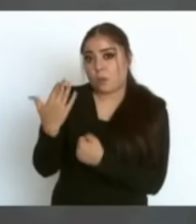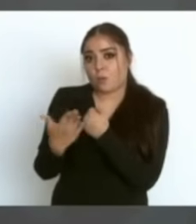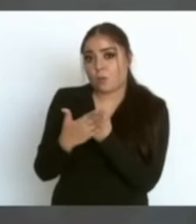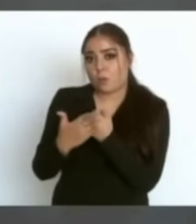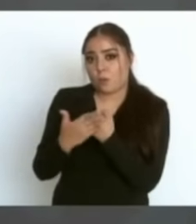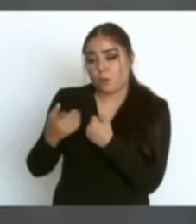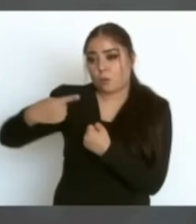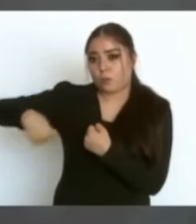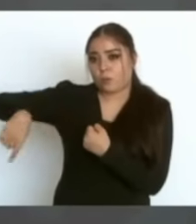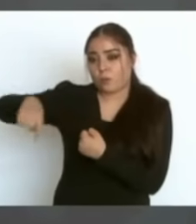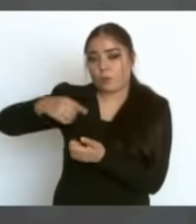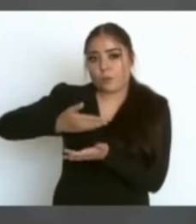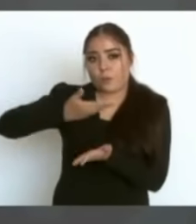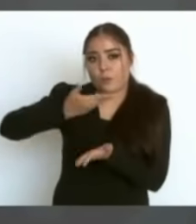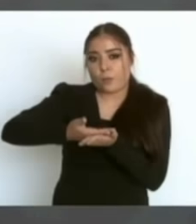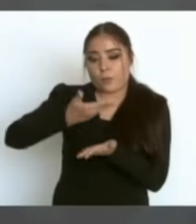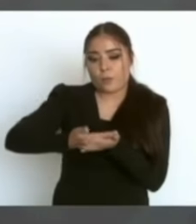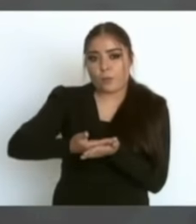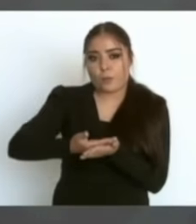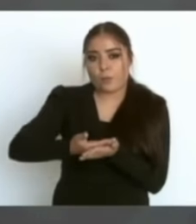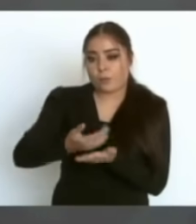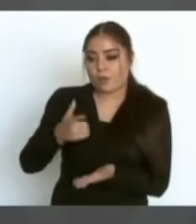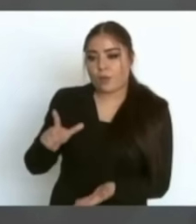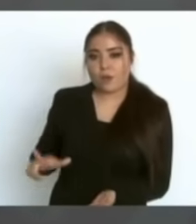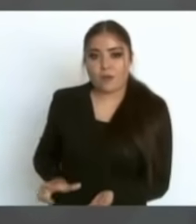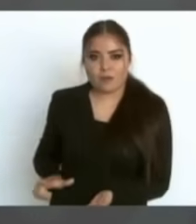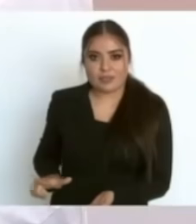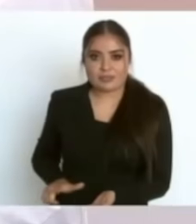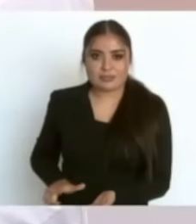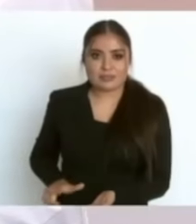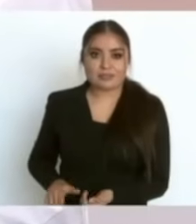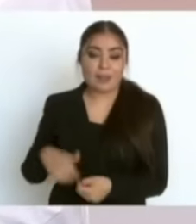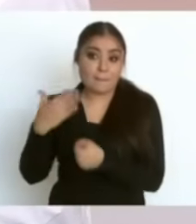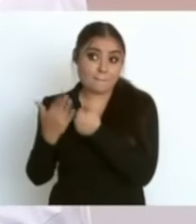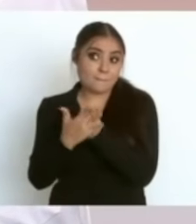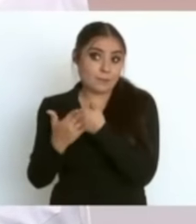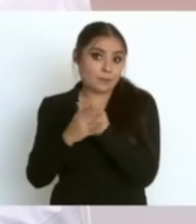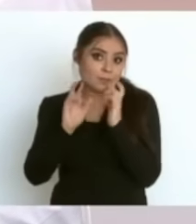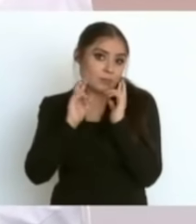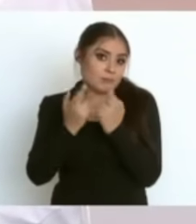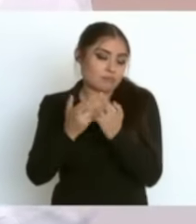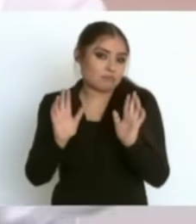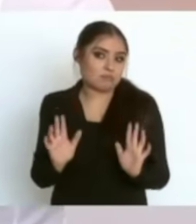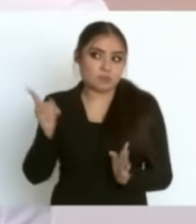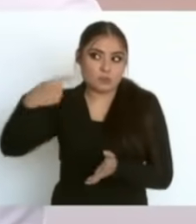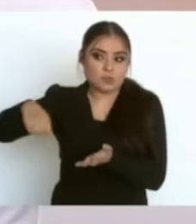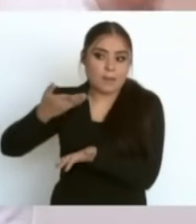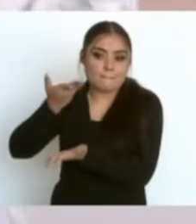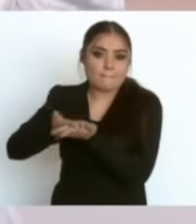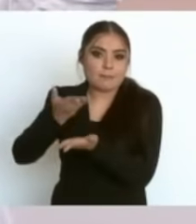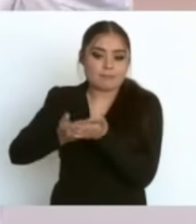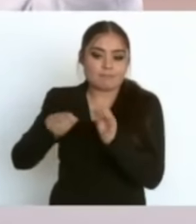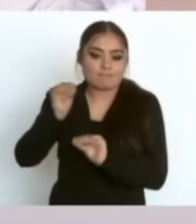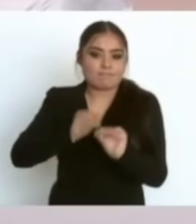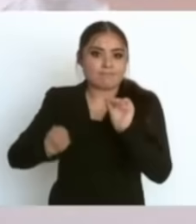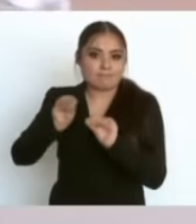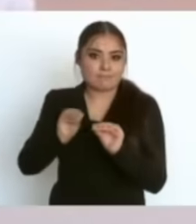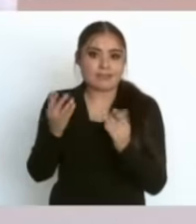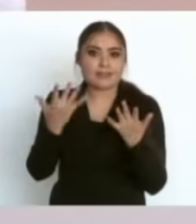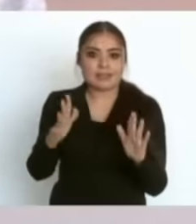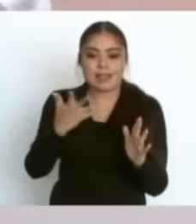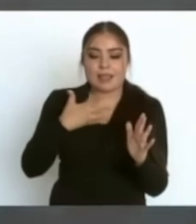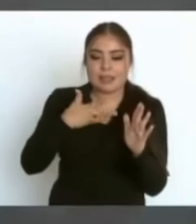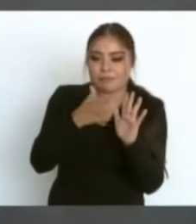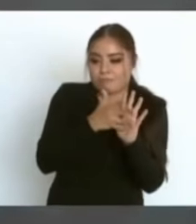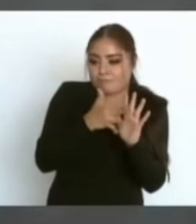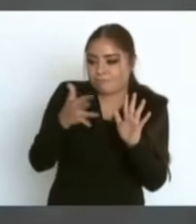funcionarios federales y los gobernadores para la próxima reunión que ya podamos tener el